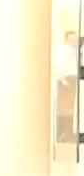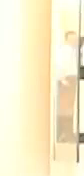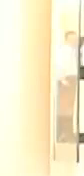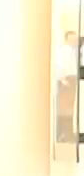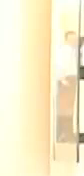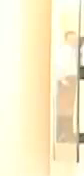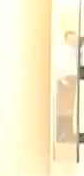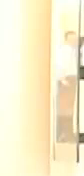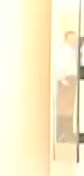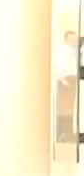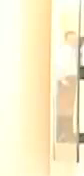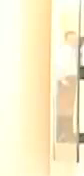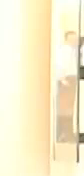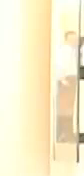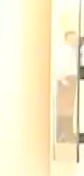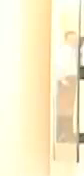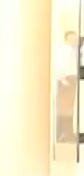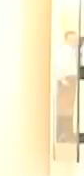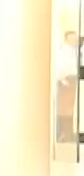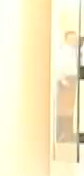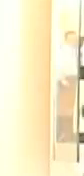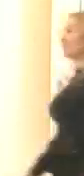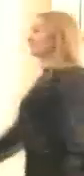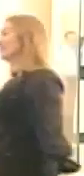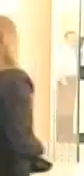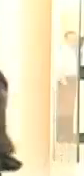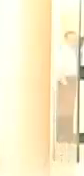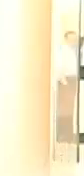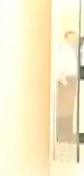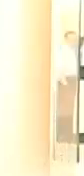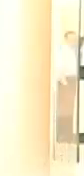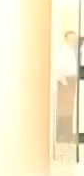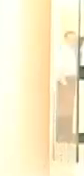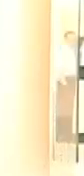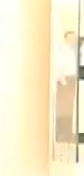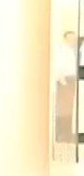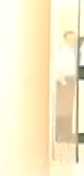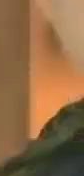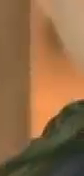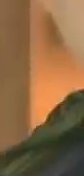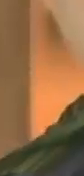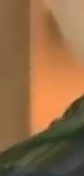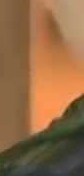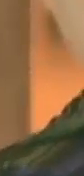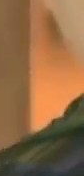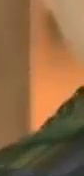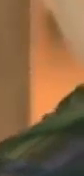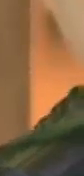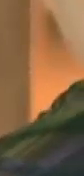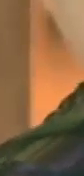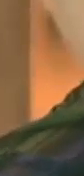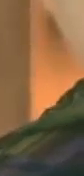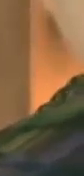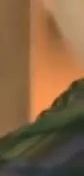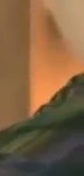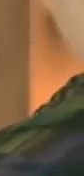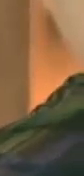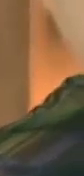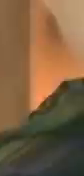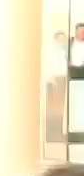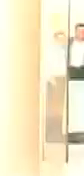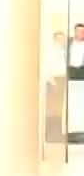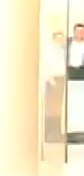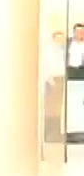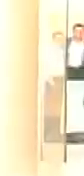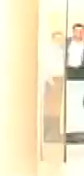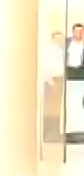...de la diputada América Pérez, quien está acá también... Ciudadana María Alejandra Hernández, subsecretaria de